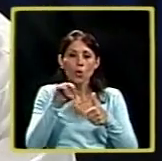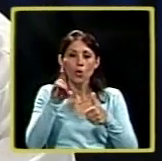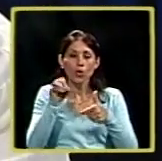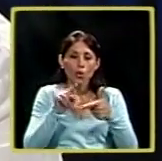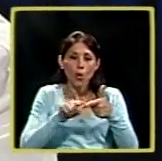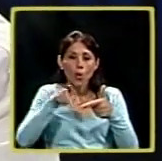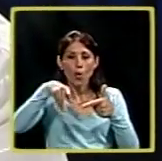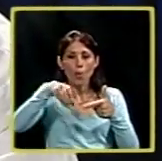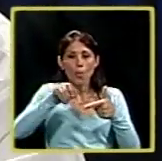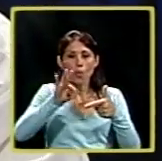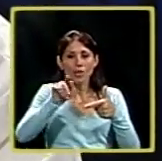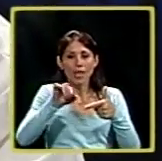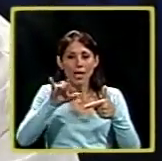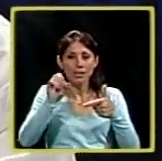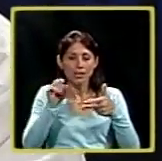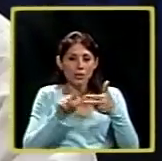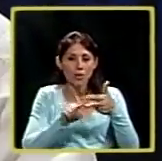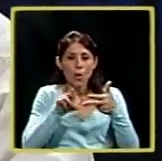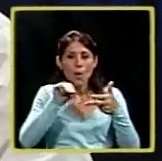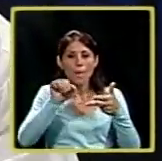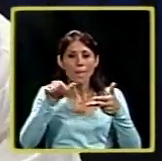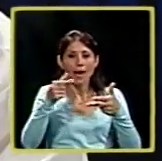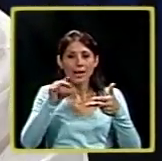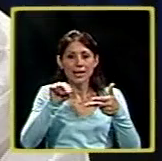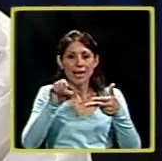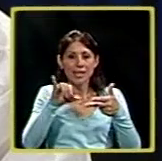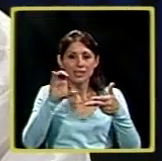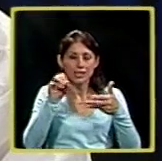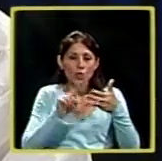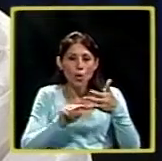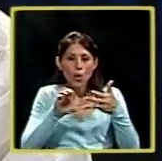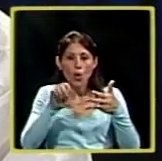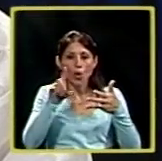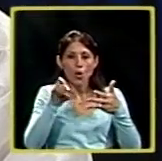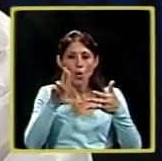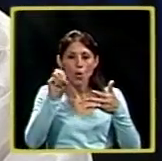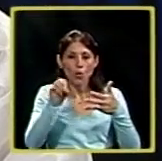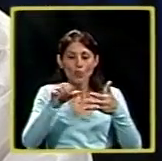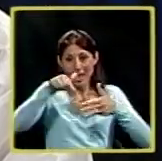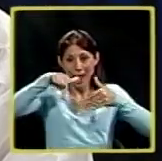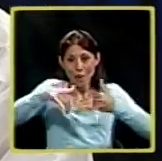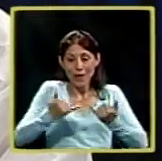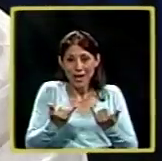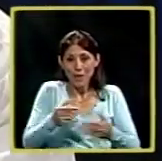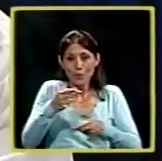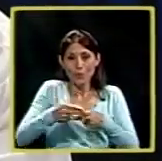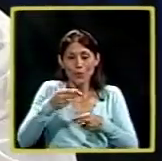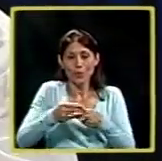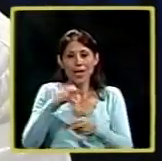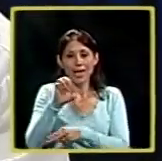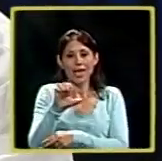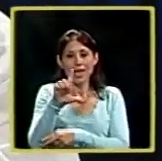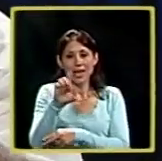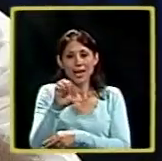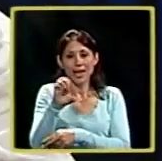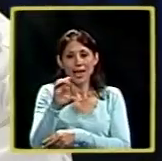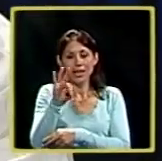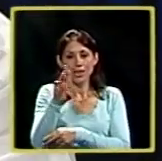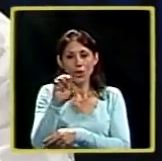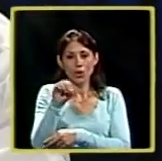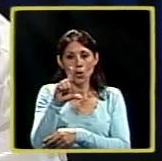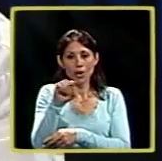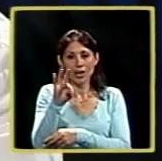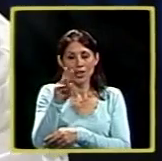potasio, el magnesio, el cloro, etcétera, lo que hoy día conocemos como electrolitos, y que el agua